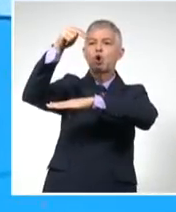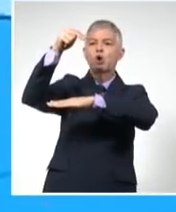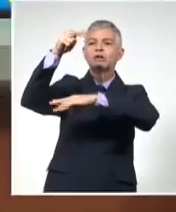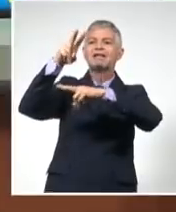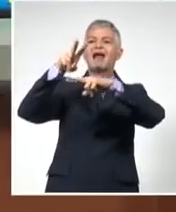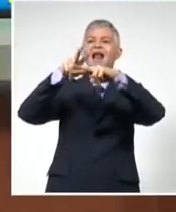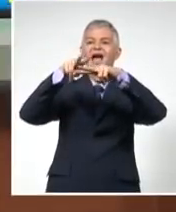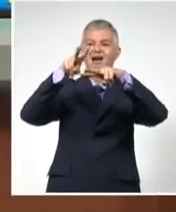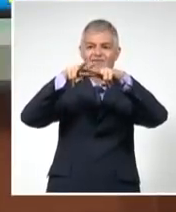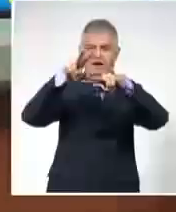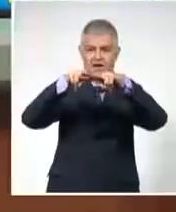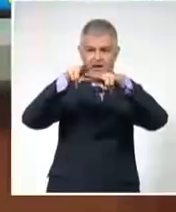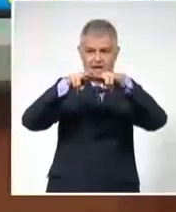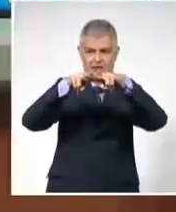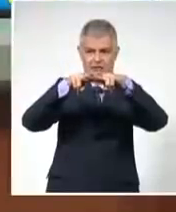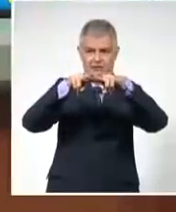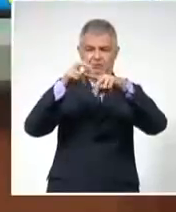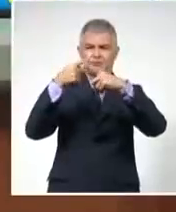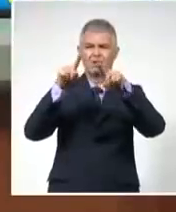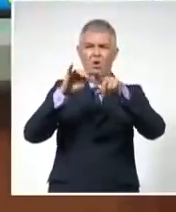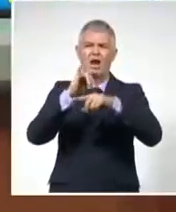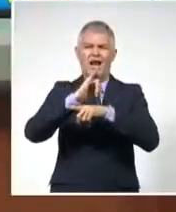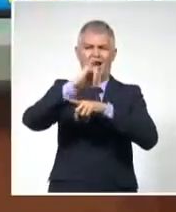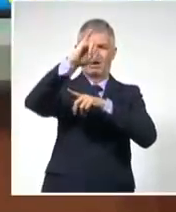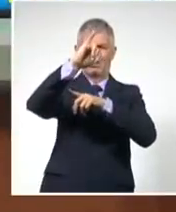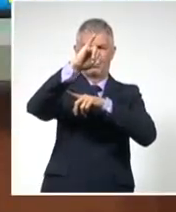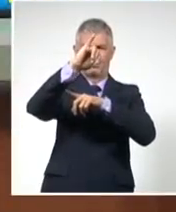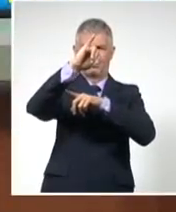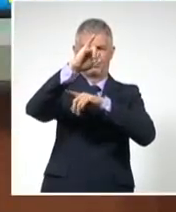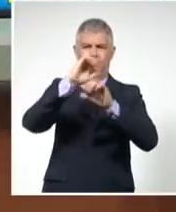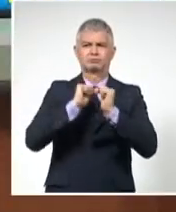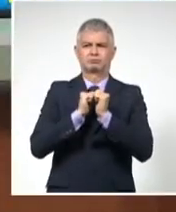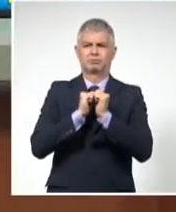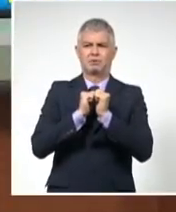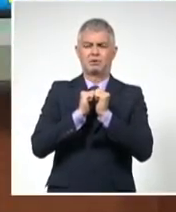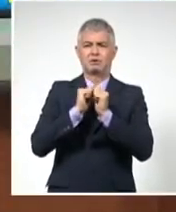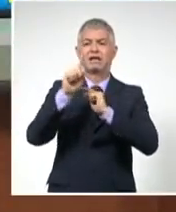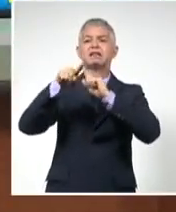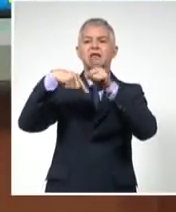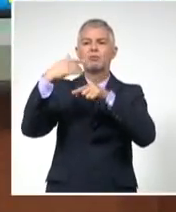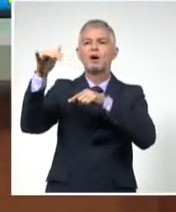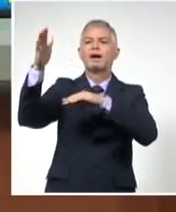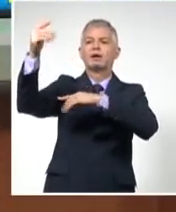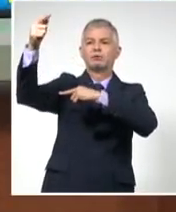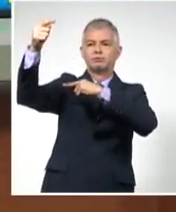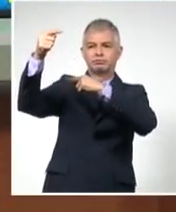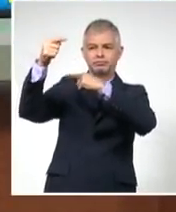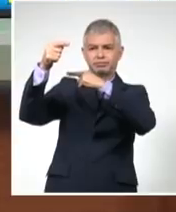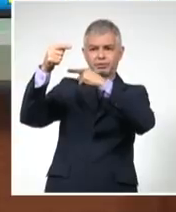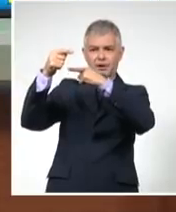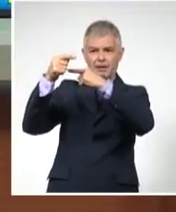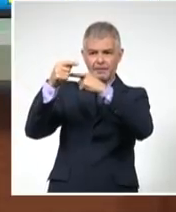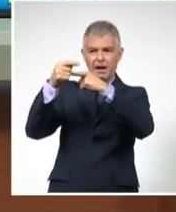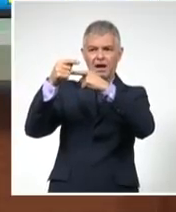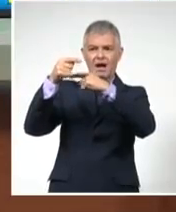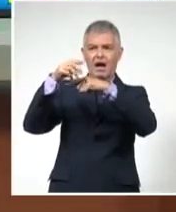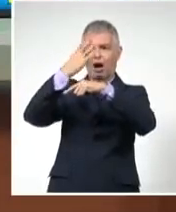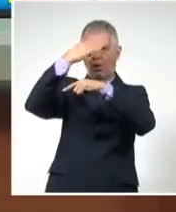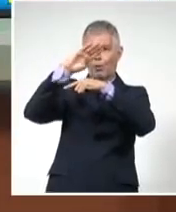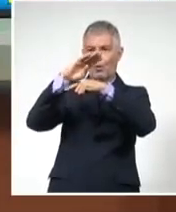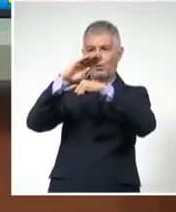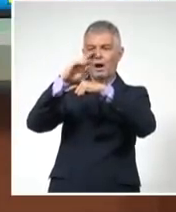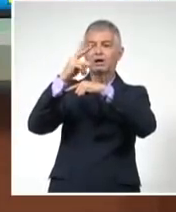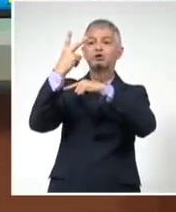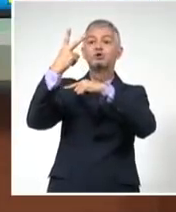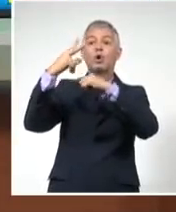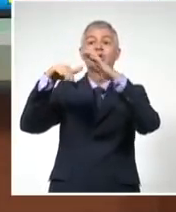Pero después se aproxima un poco más al territorio cubano y se mantiene en esta zona prácticamente